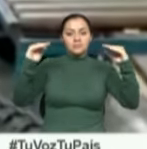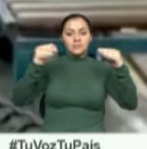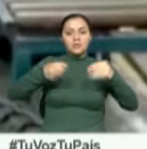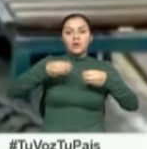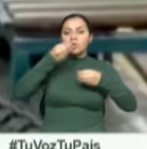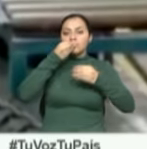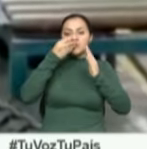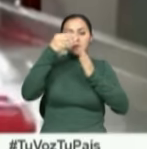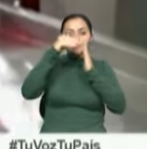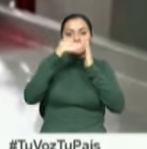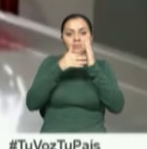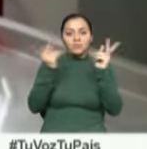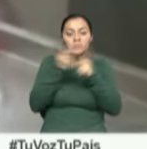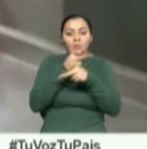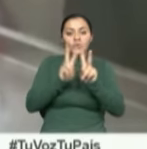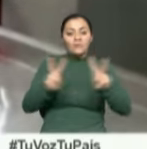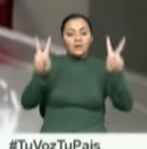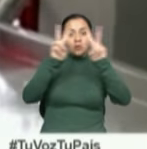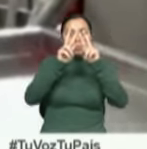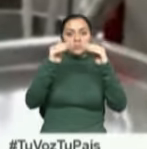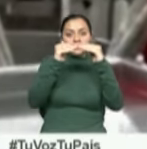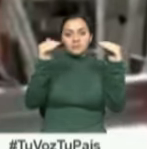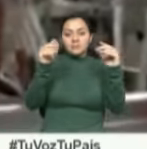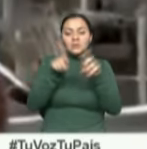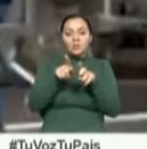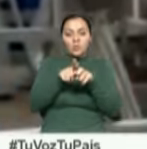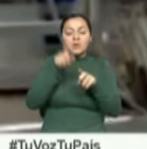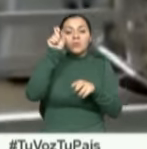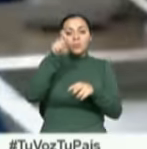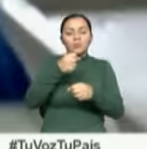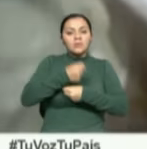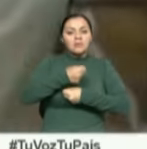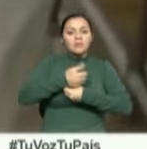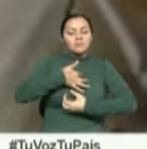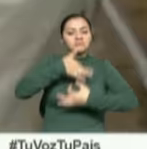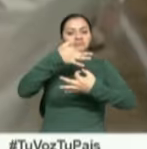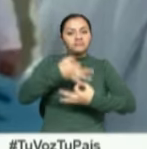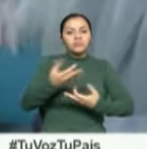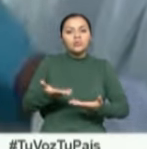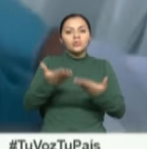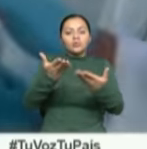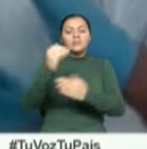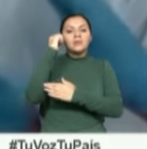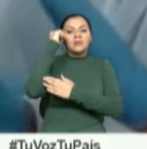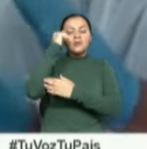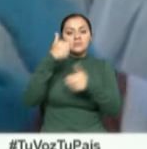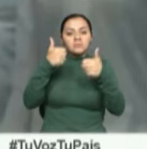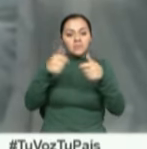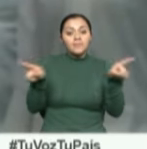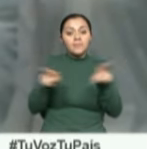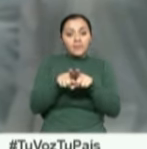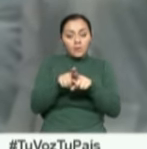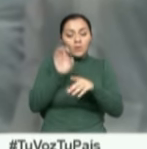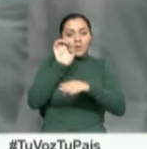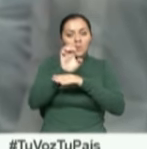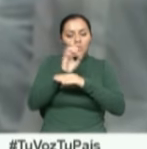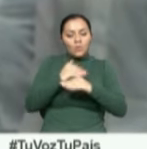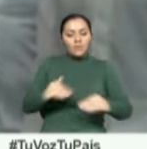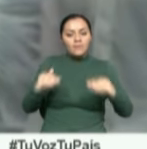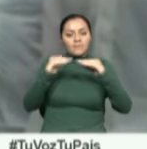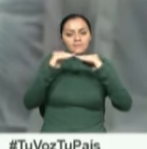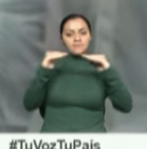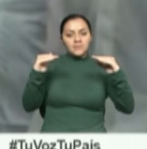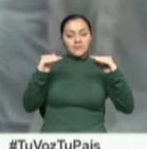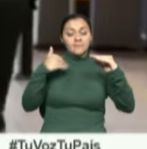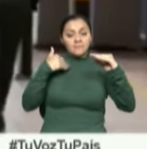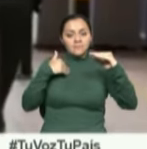En esta última década, la fuerza laboral del país trabaja con dignidad y garantía de derechos. Es así que Ecuador tiene uno de los niveles más bajos